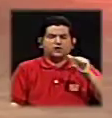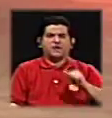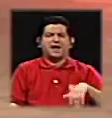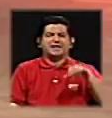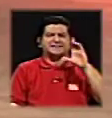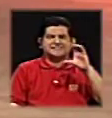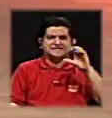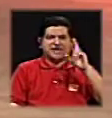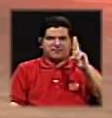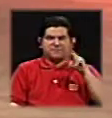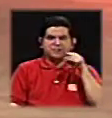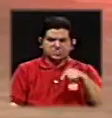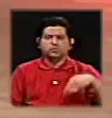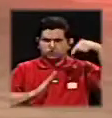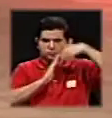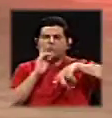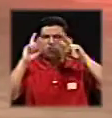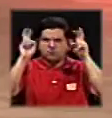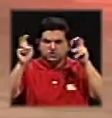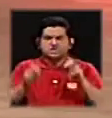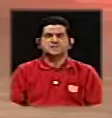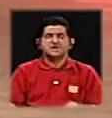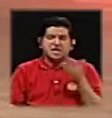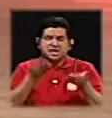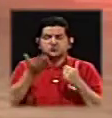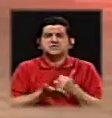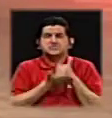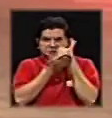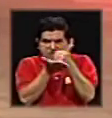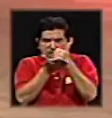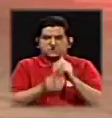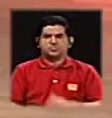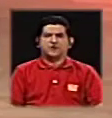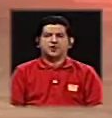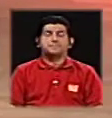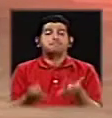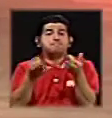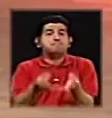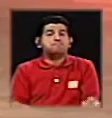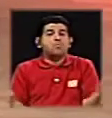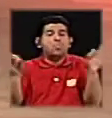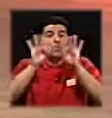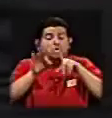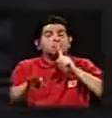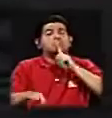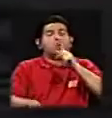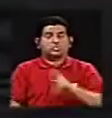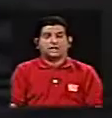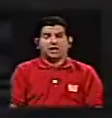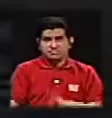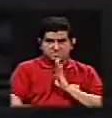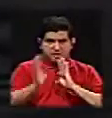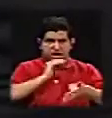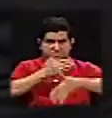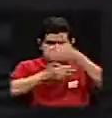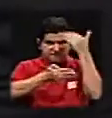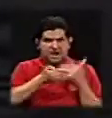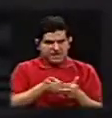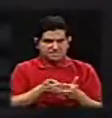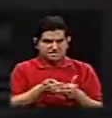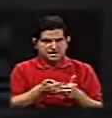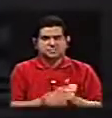tema, que pueden servir de referencia. Algo muy, muy importante que hay que destacar, que aunque hablamos anteriormente